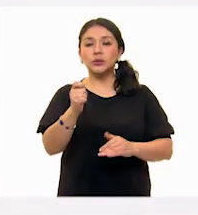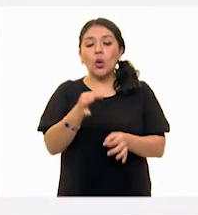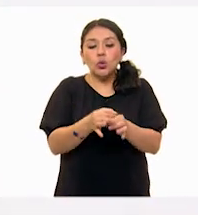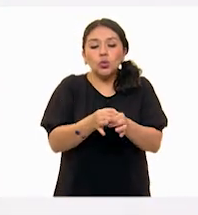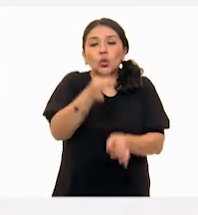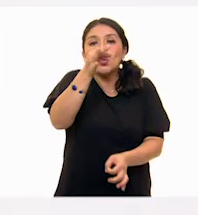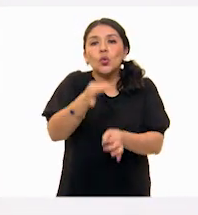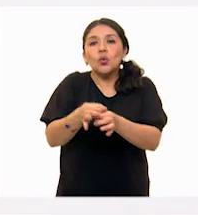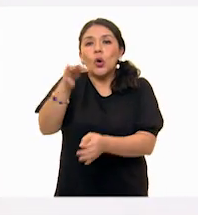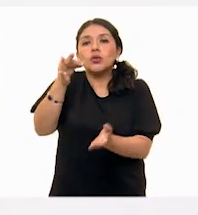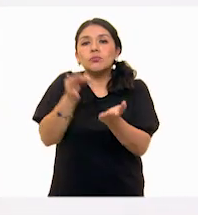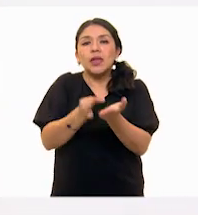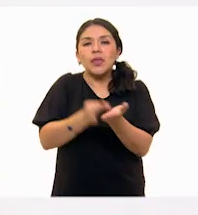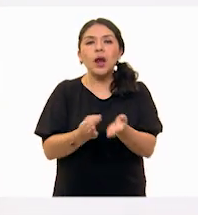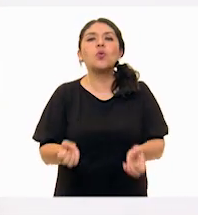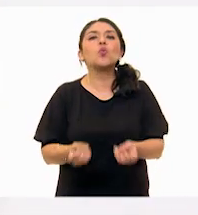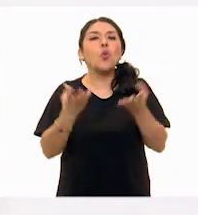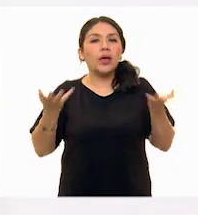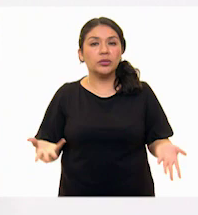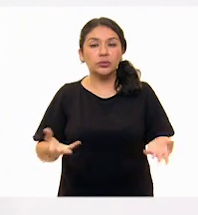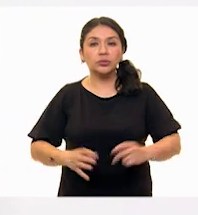Tubos. Tubos.